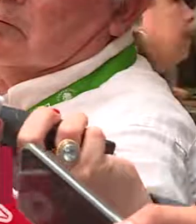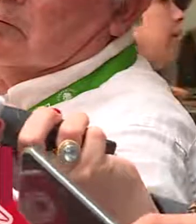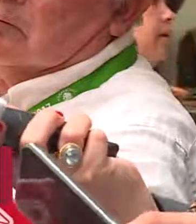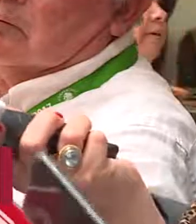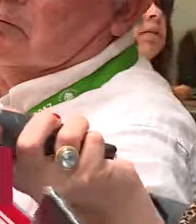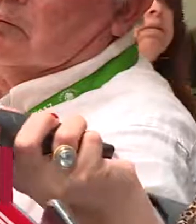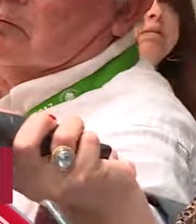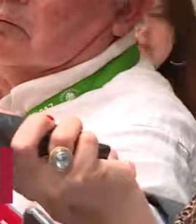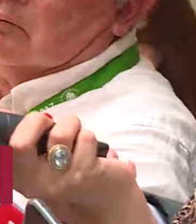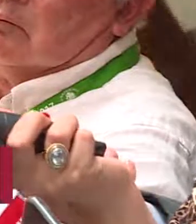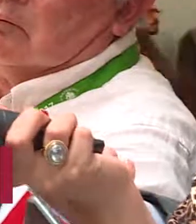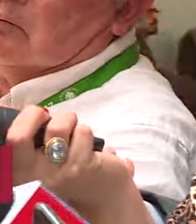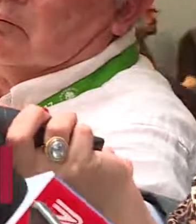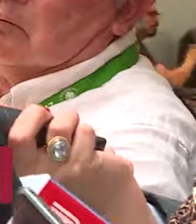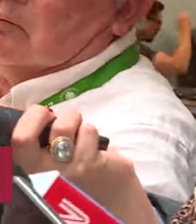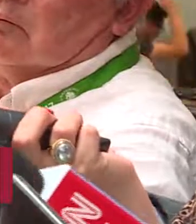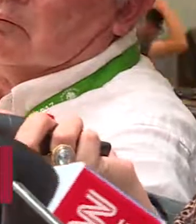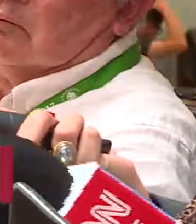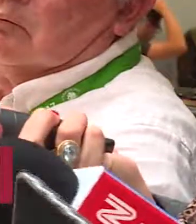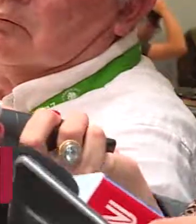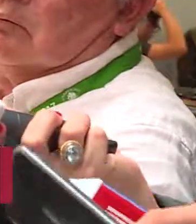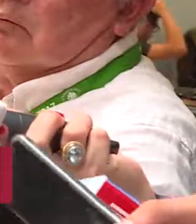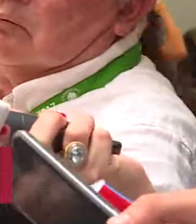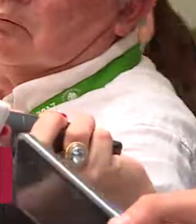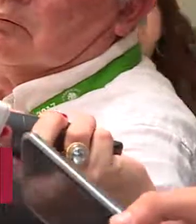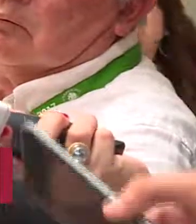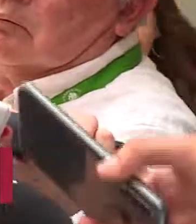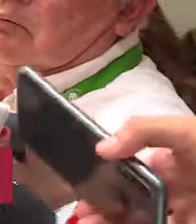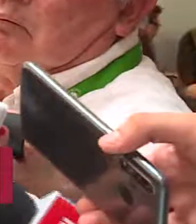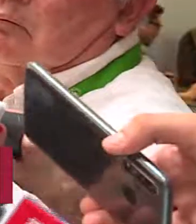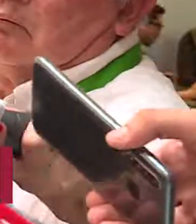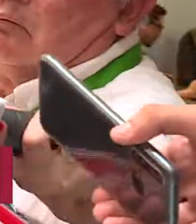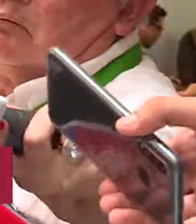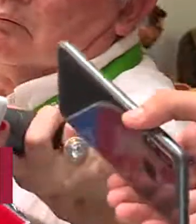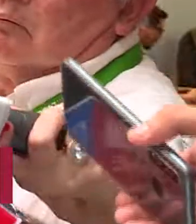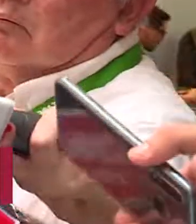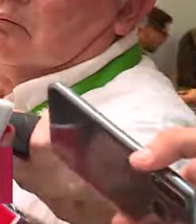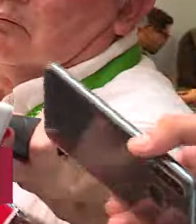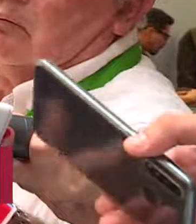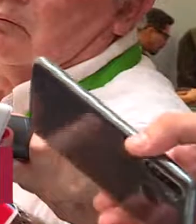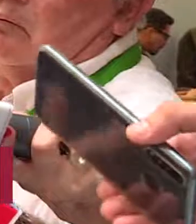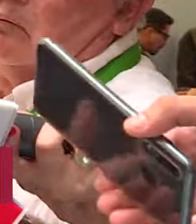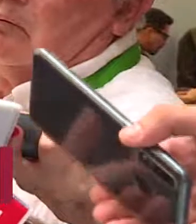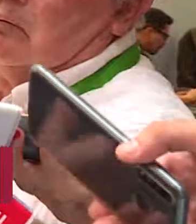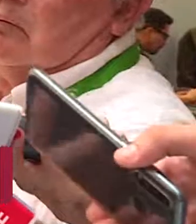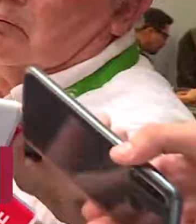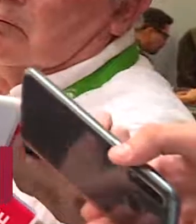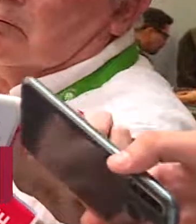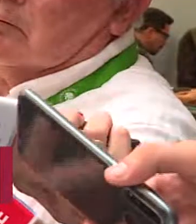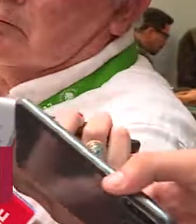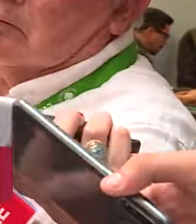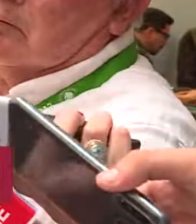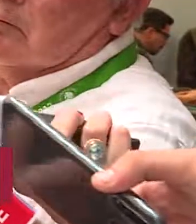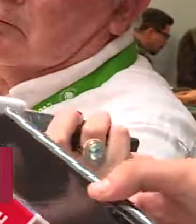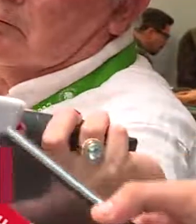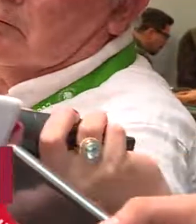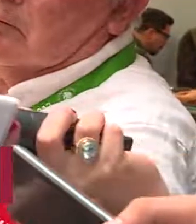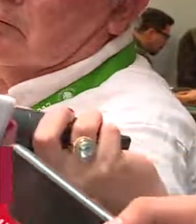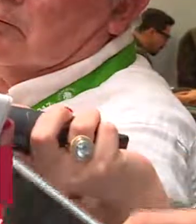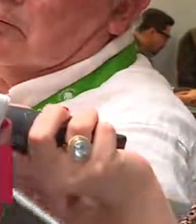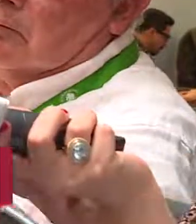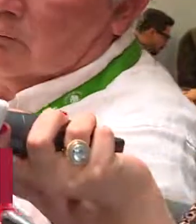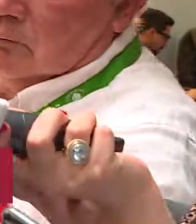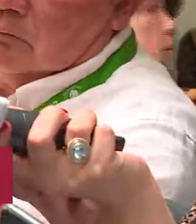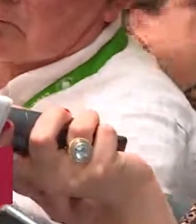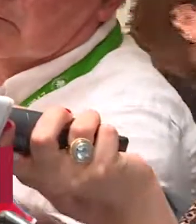embargo, una cosa es repudiar eso y otra cosa es pedirle o mandar a la cárcel a alguien